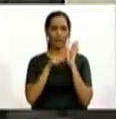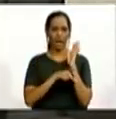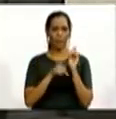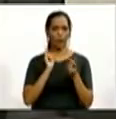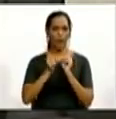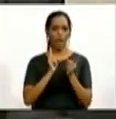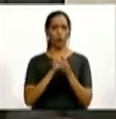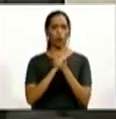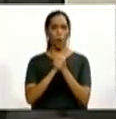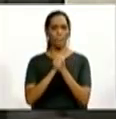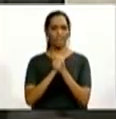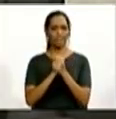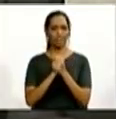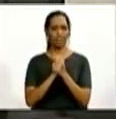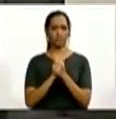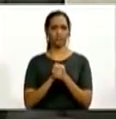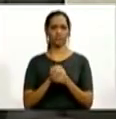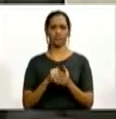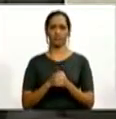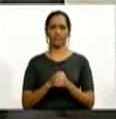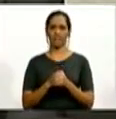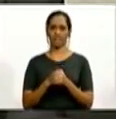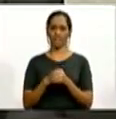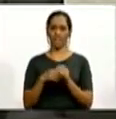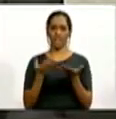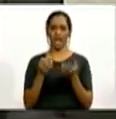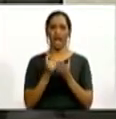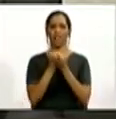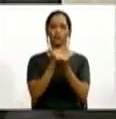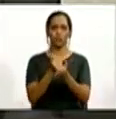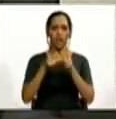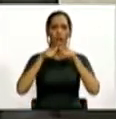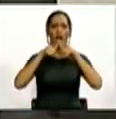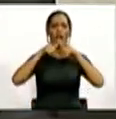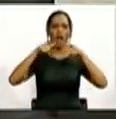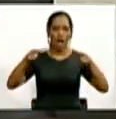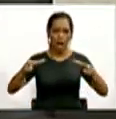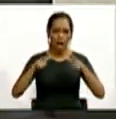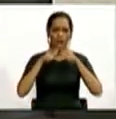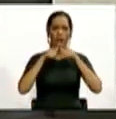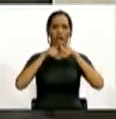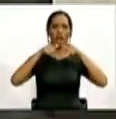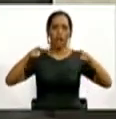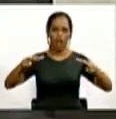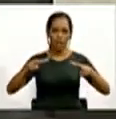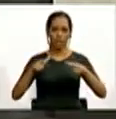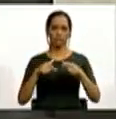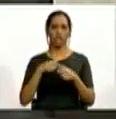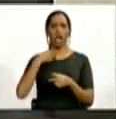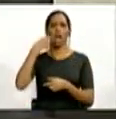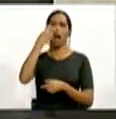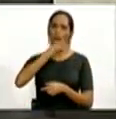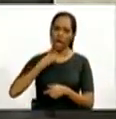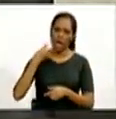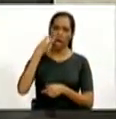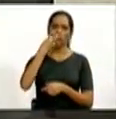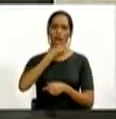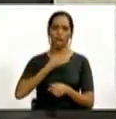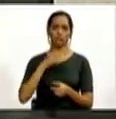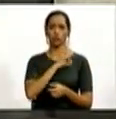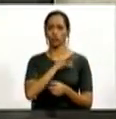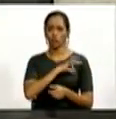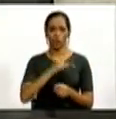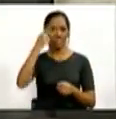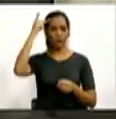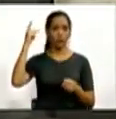algunos compañeros de terapia de lenguaje, programación neurolingüística, sociólogo, psicólogo,